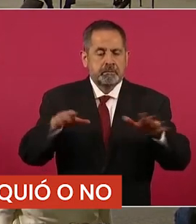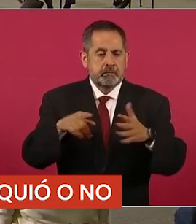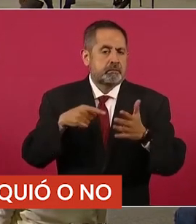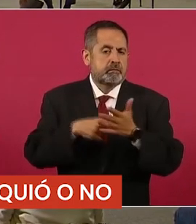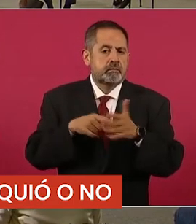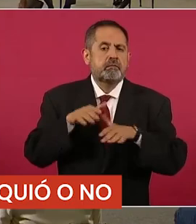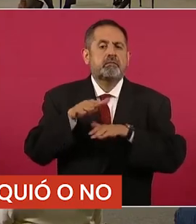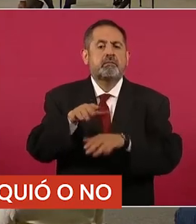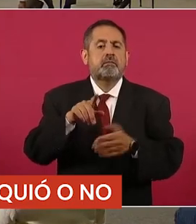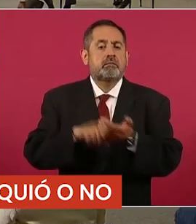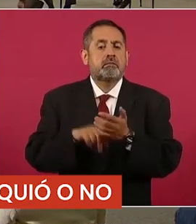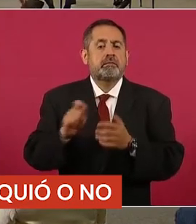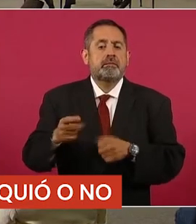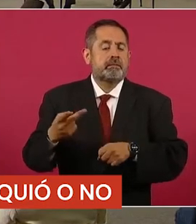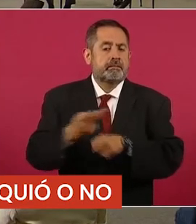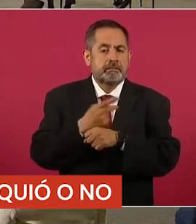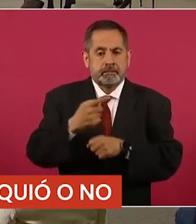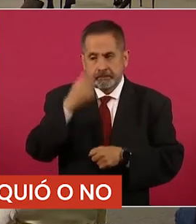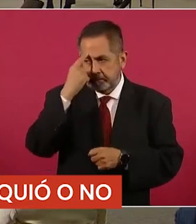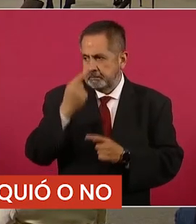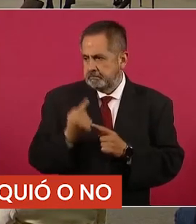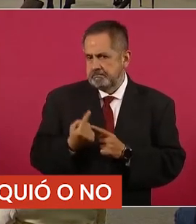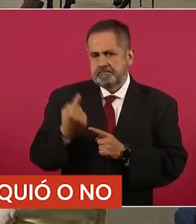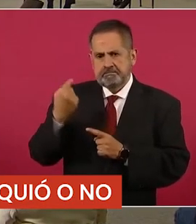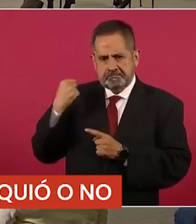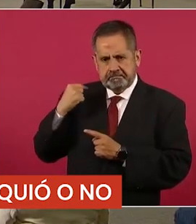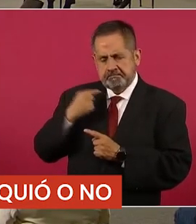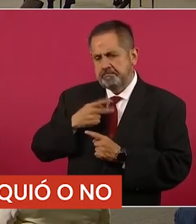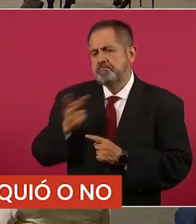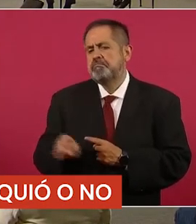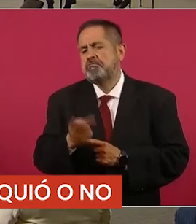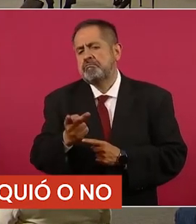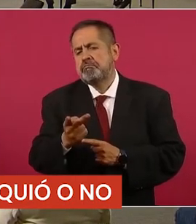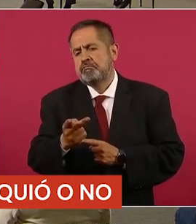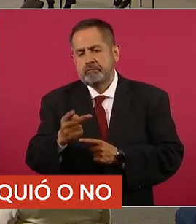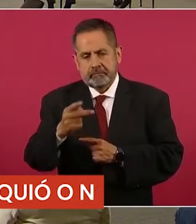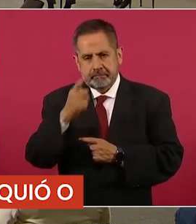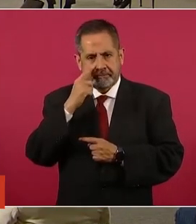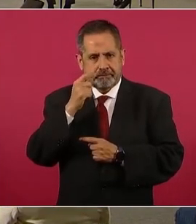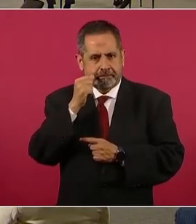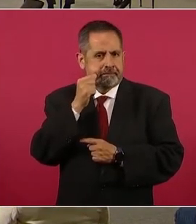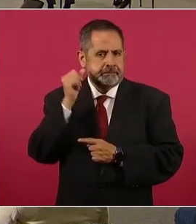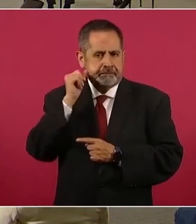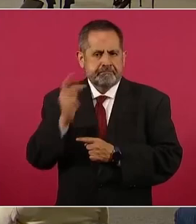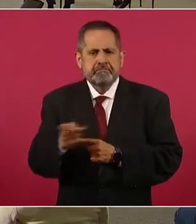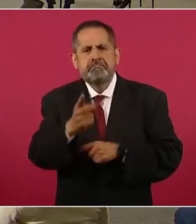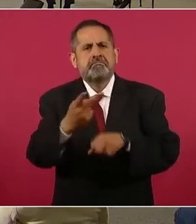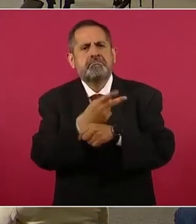en relación con el cuestionamiento que se hizo en la mañanera del día de ayer.